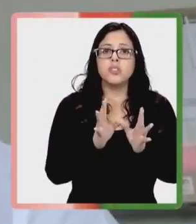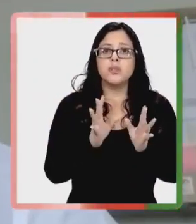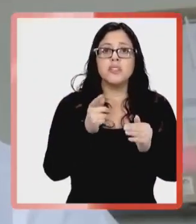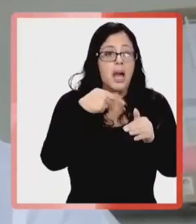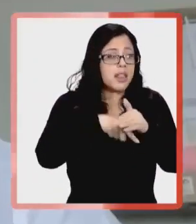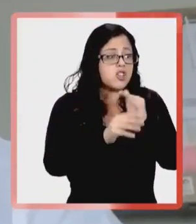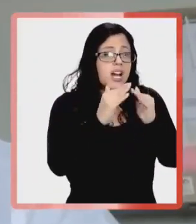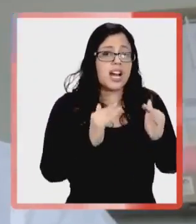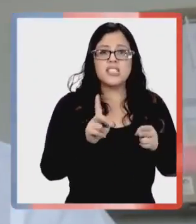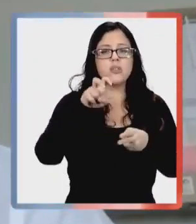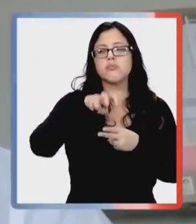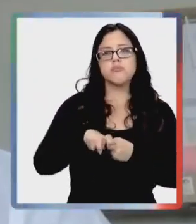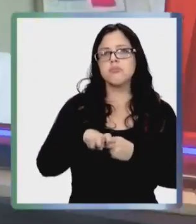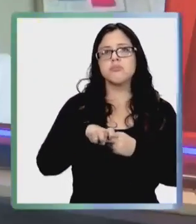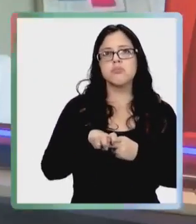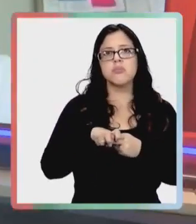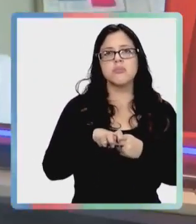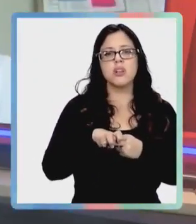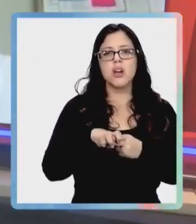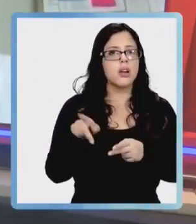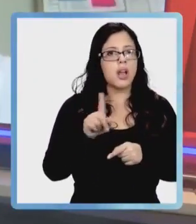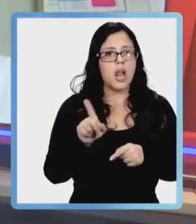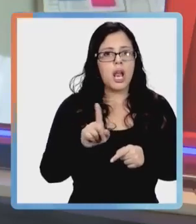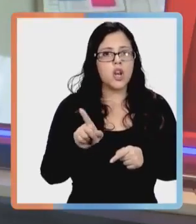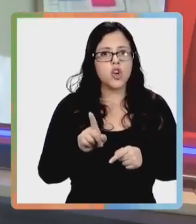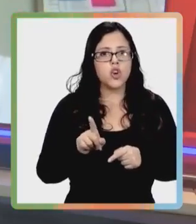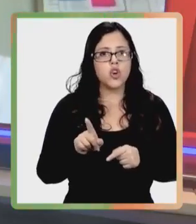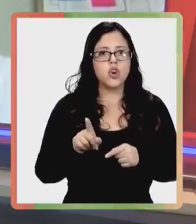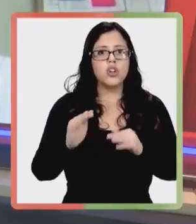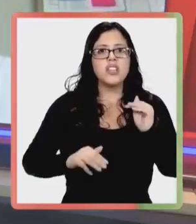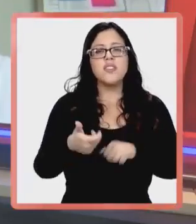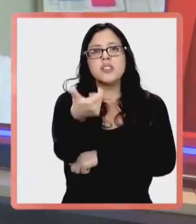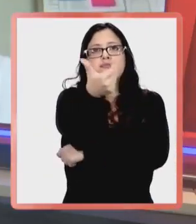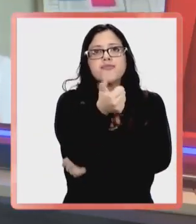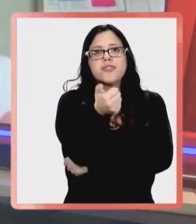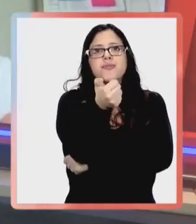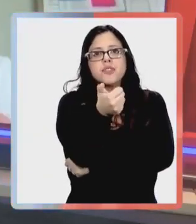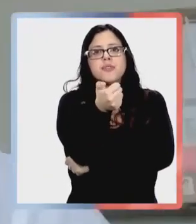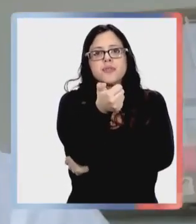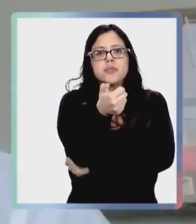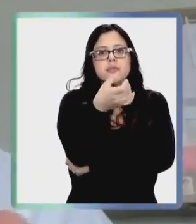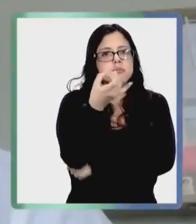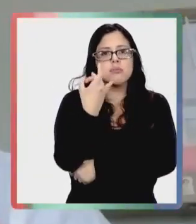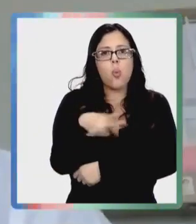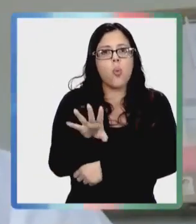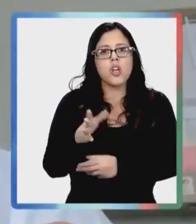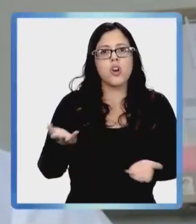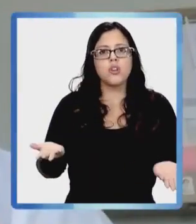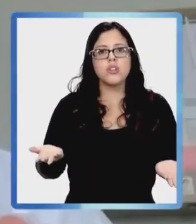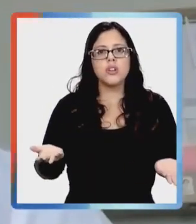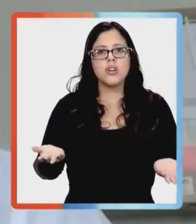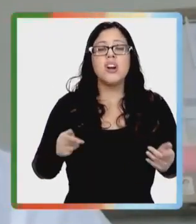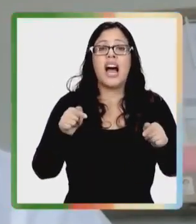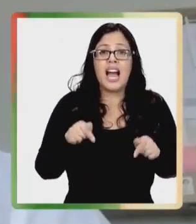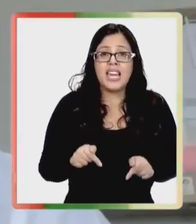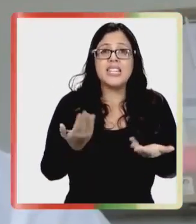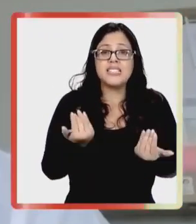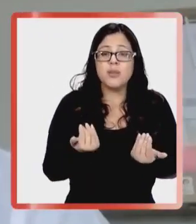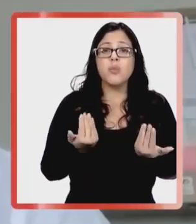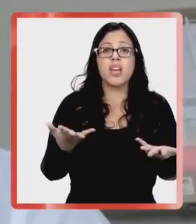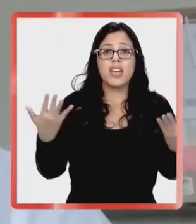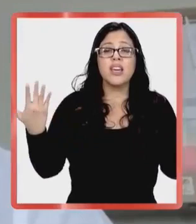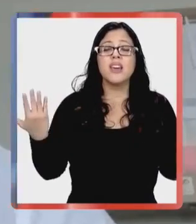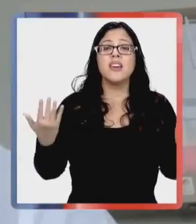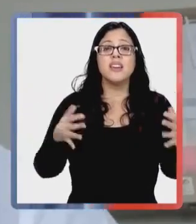los interiores, no quedarnos sentados, y el único ejercicio que hacemos muchas veces es el control remoto, leer, tener actividad que